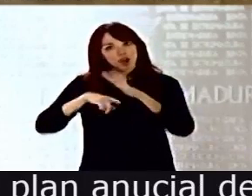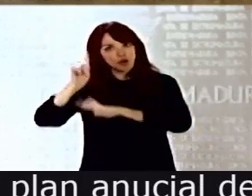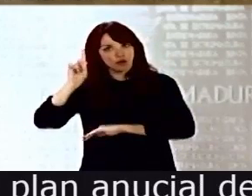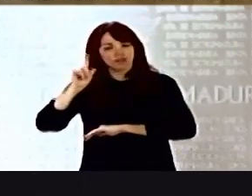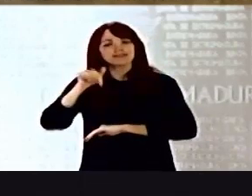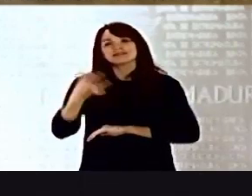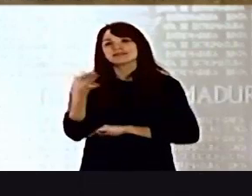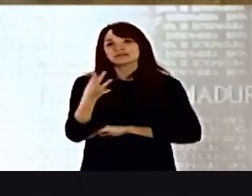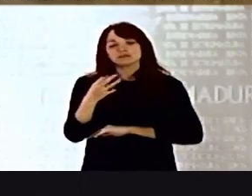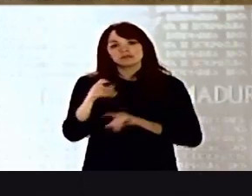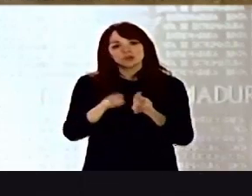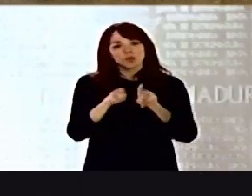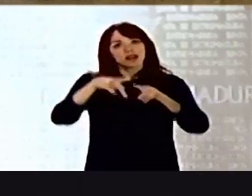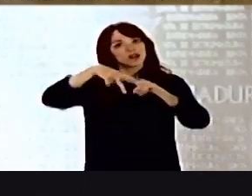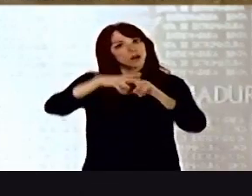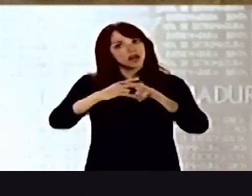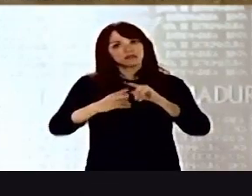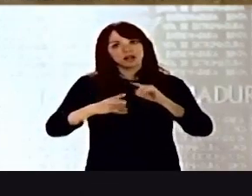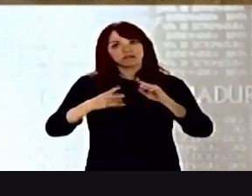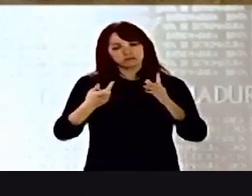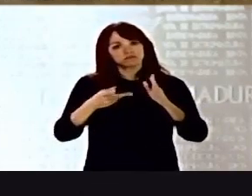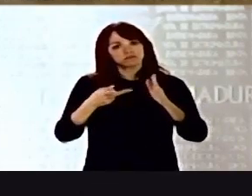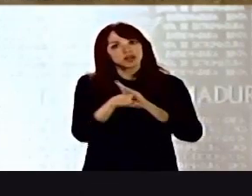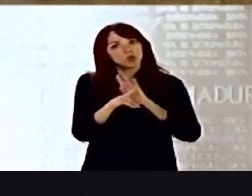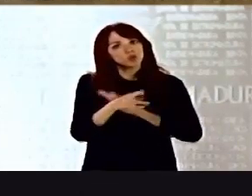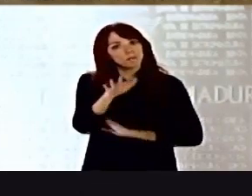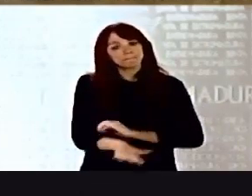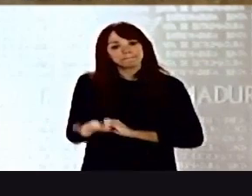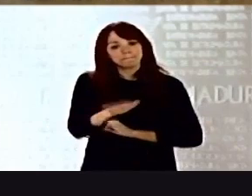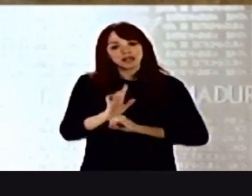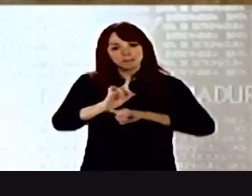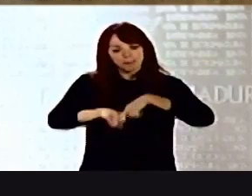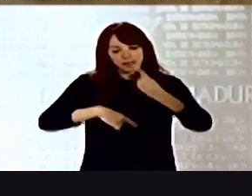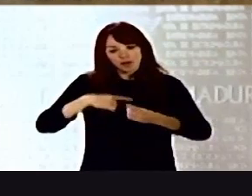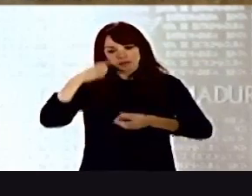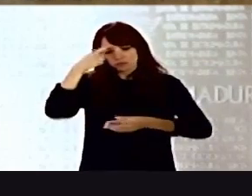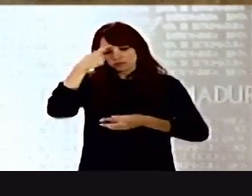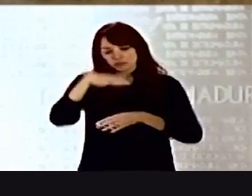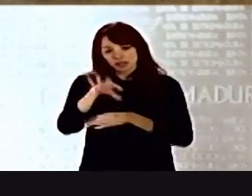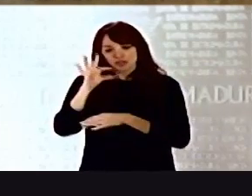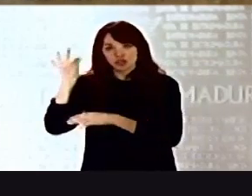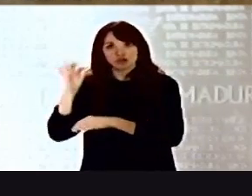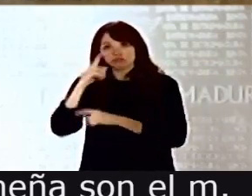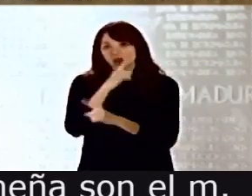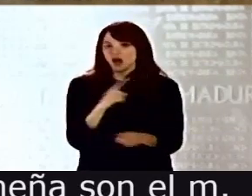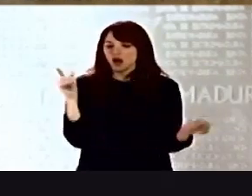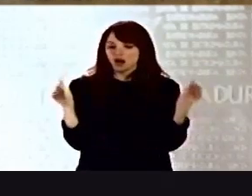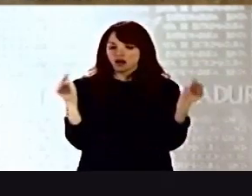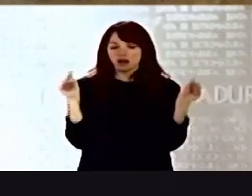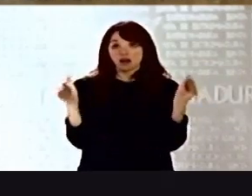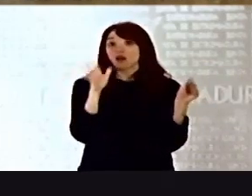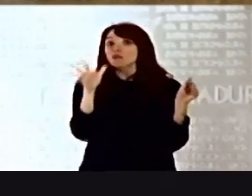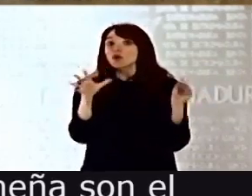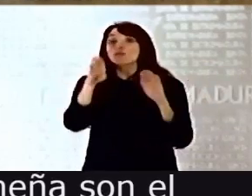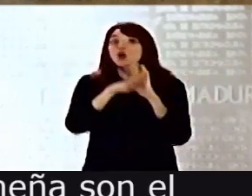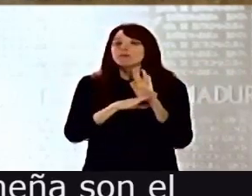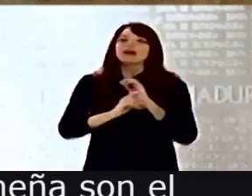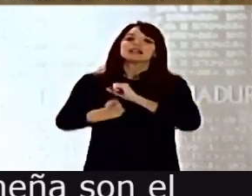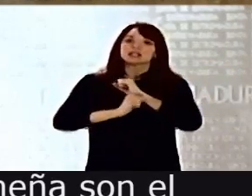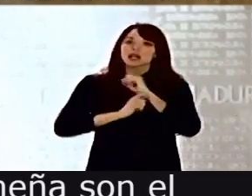el instrumento y la piedra angular sobre las que emanan todas las decisiones que se toman a lo largo del año, que está dentro de la estrategia de cooperación